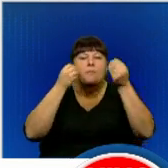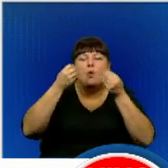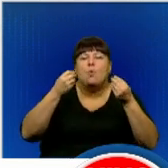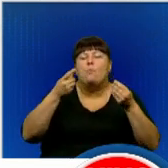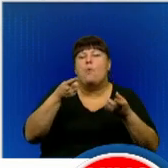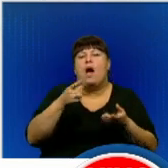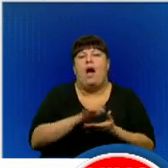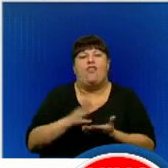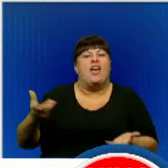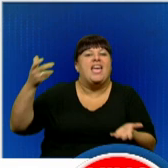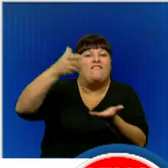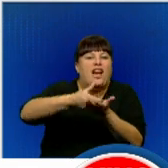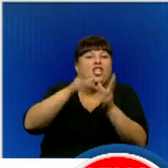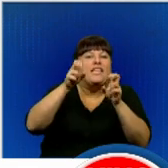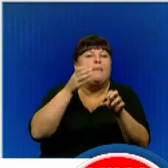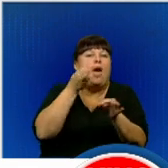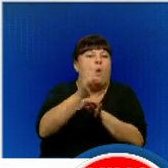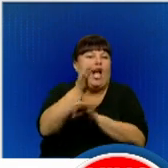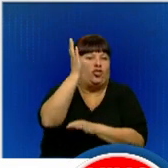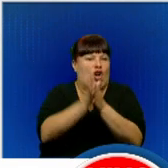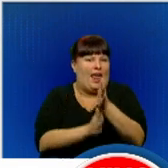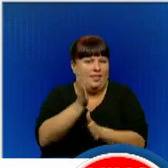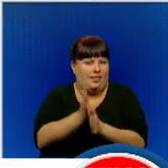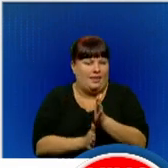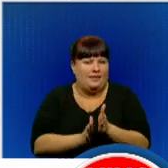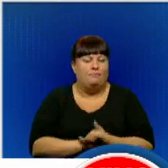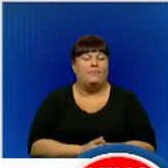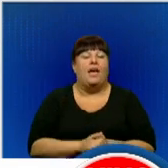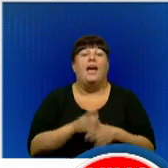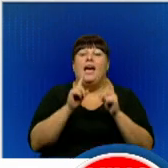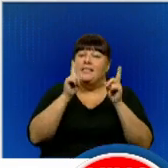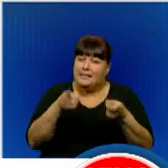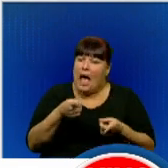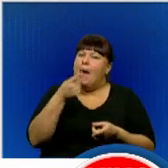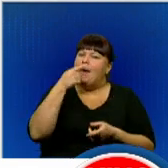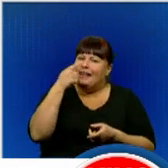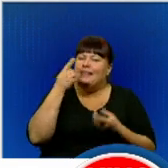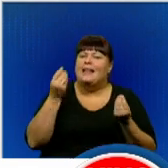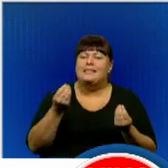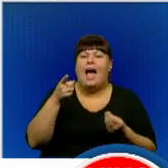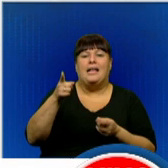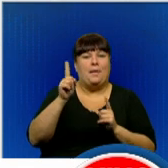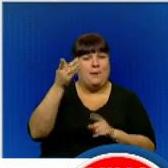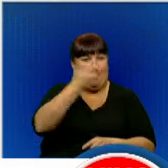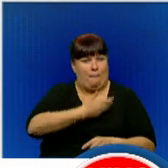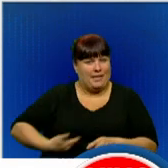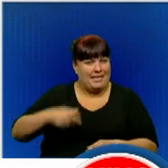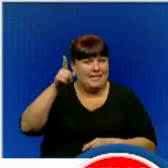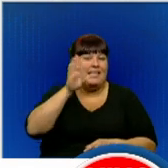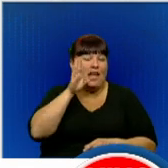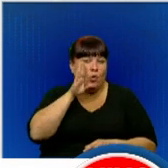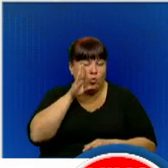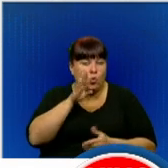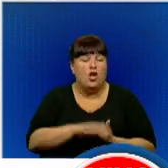inversión en la educación gratuita también es interesante que el mismo presidente de los eeuu